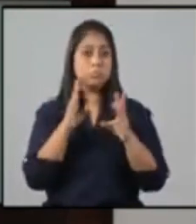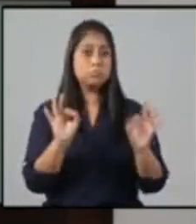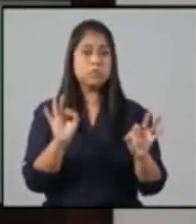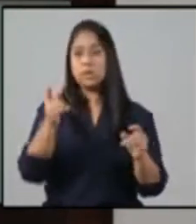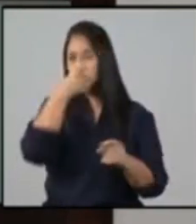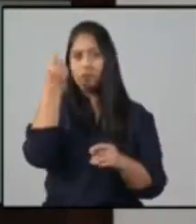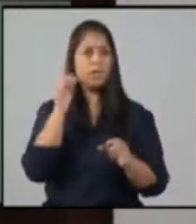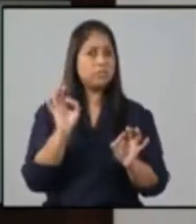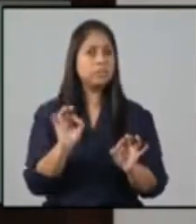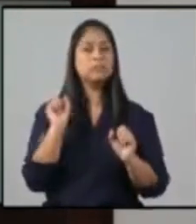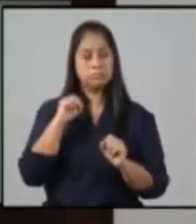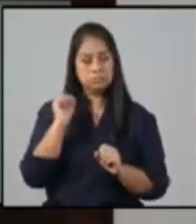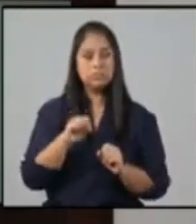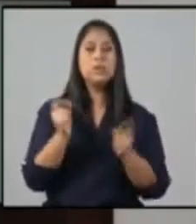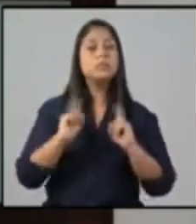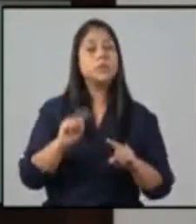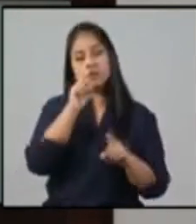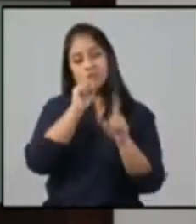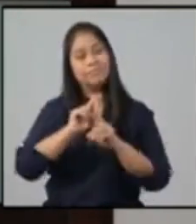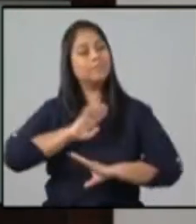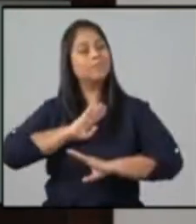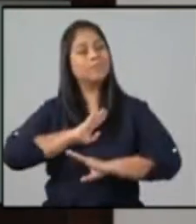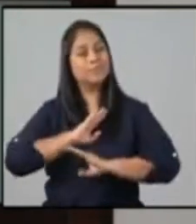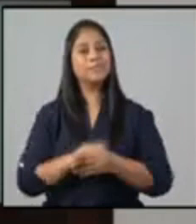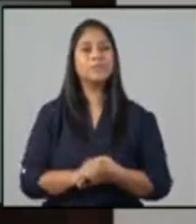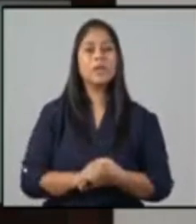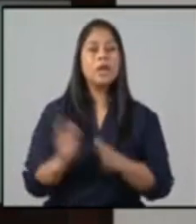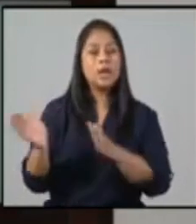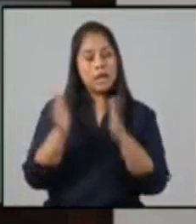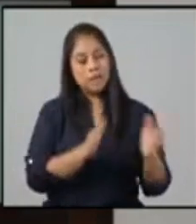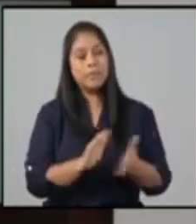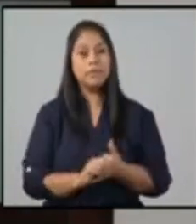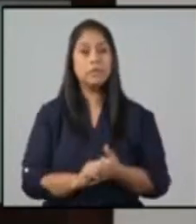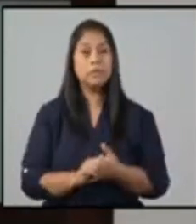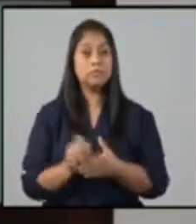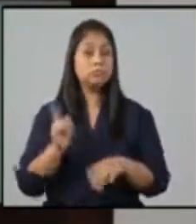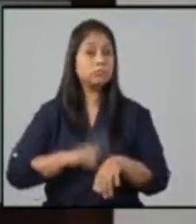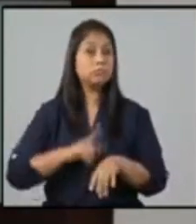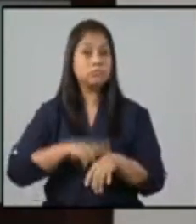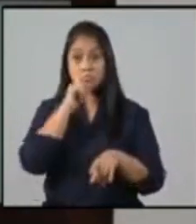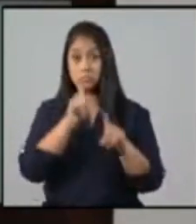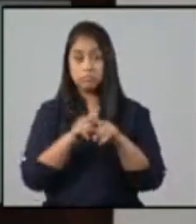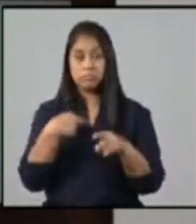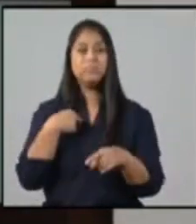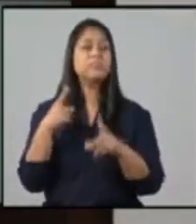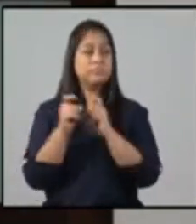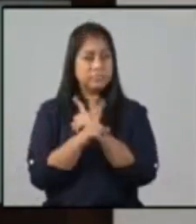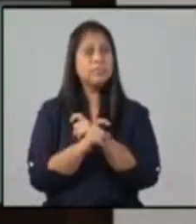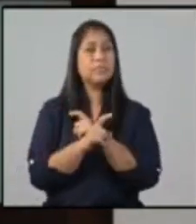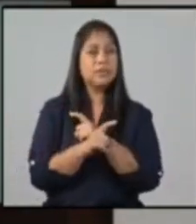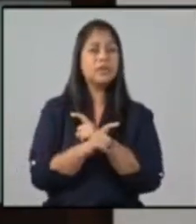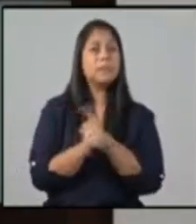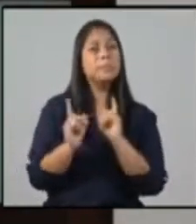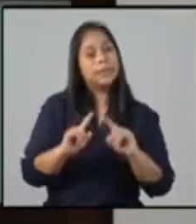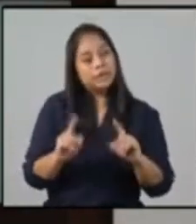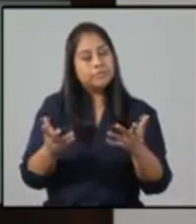trabajo, pero al mismo tiempo muy satisfactorio. Por el otro lado, ha habido momentos un poquito más complejos, pero